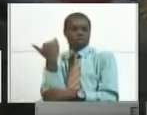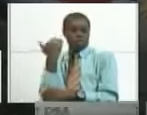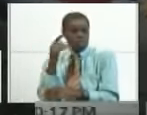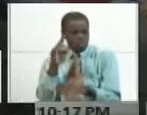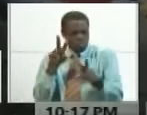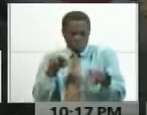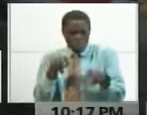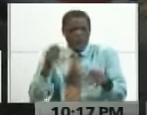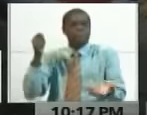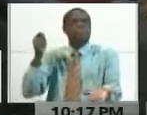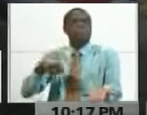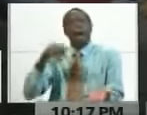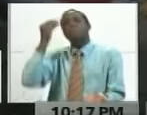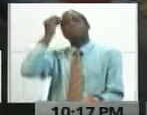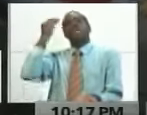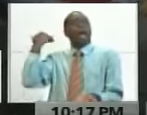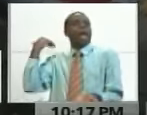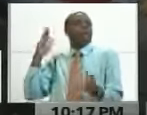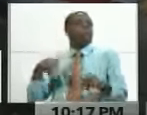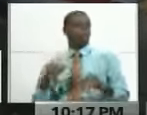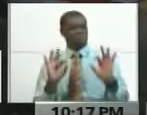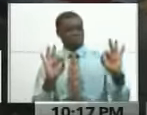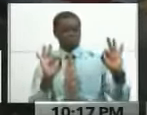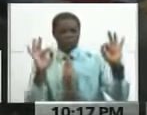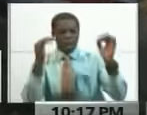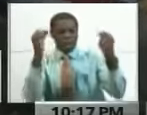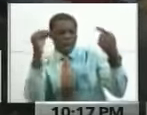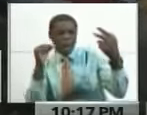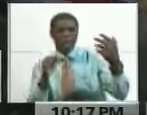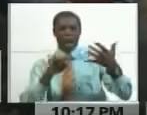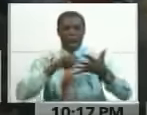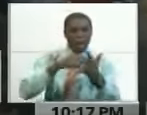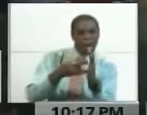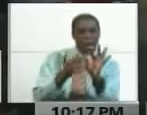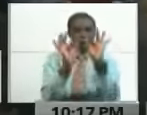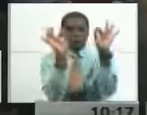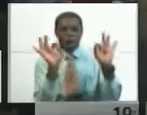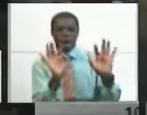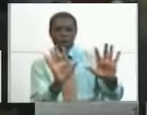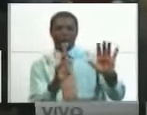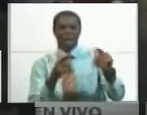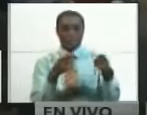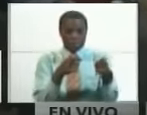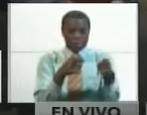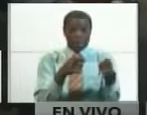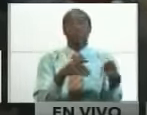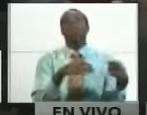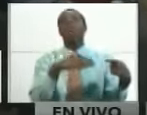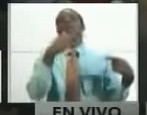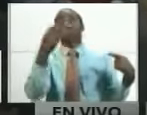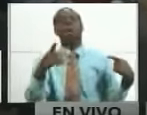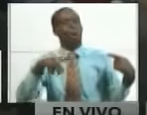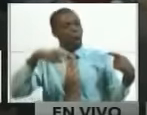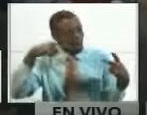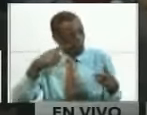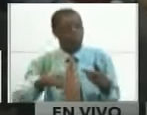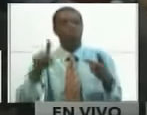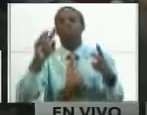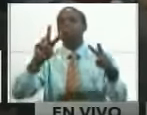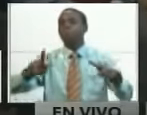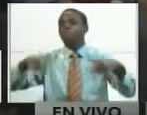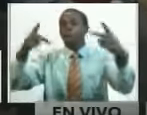el Mazo Dando? Con la estética, la técnica, la forma de ser. Tenemos que inventarnos e ir consolidando lo nuevo